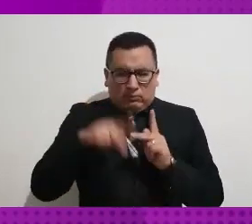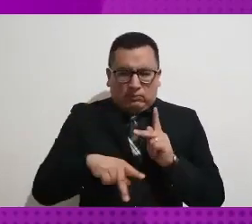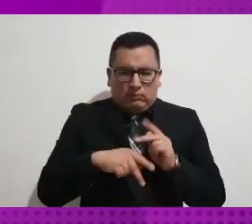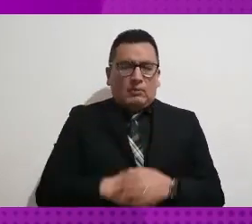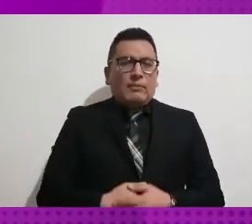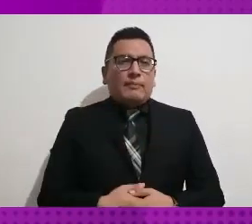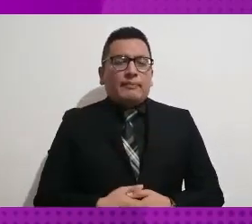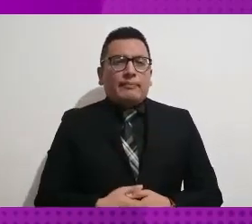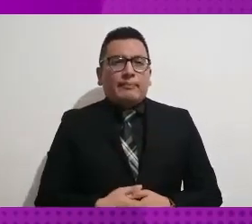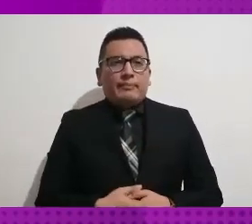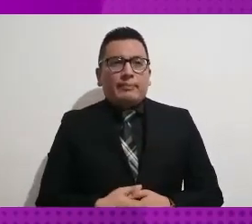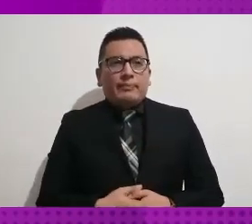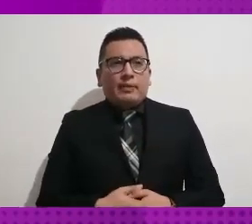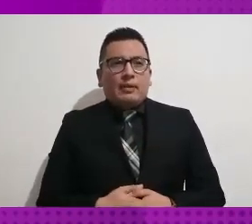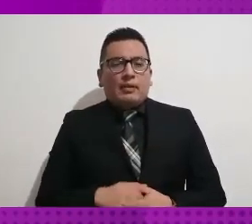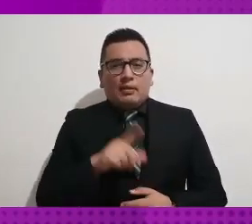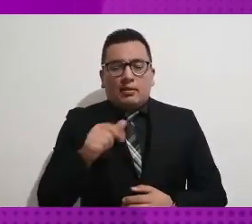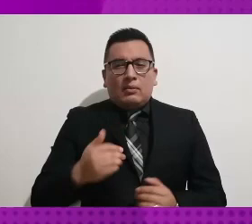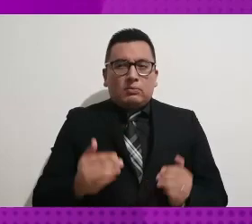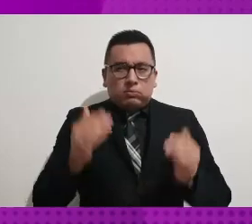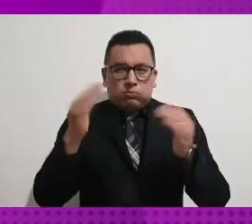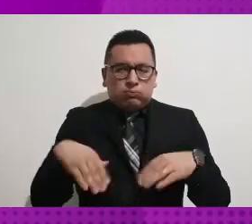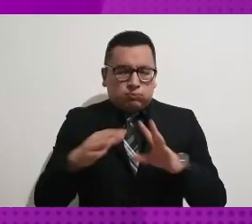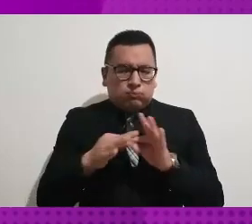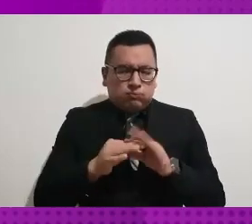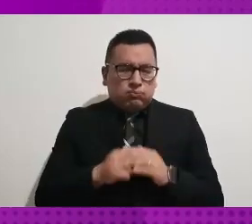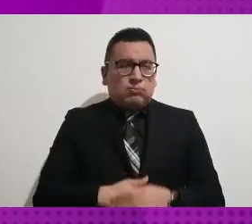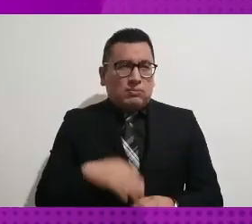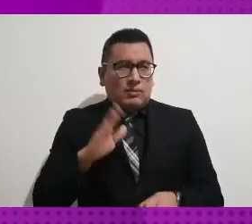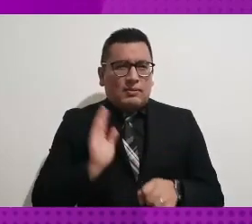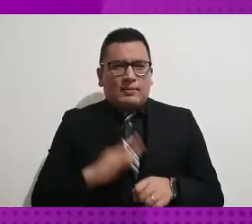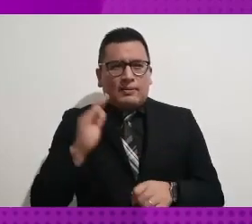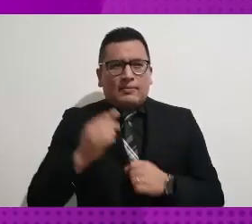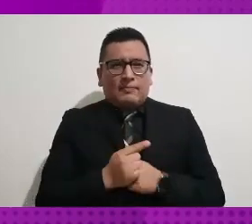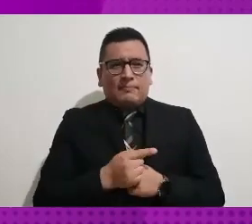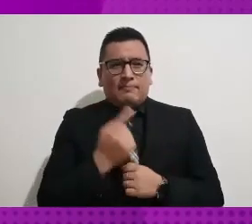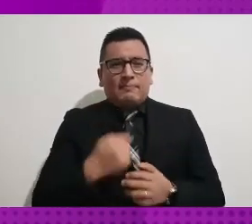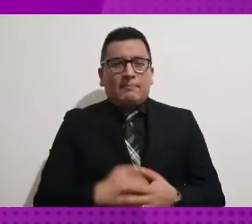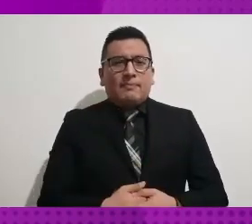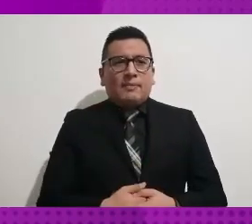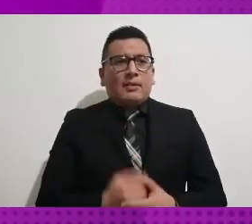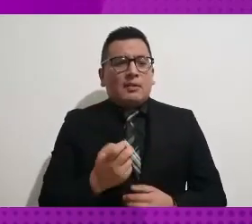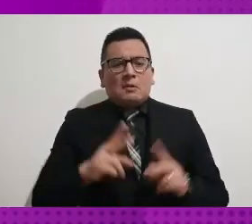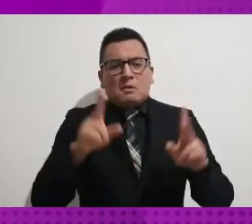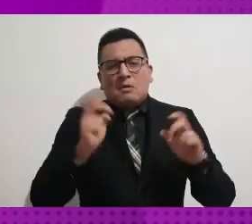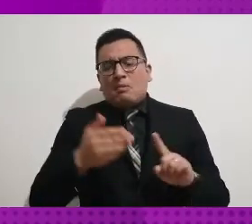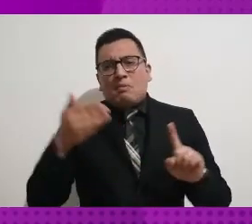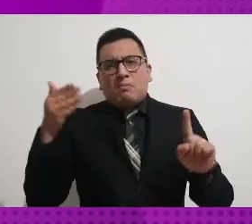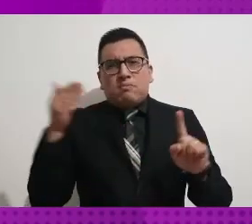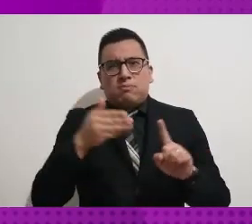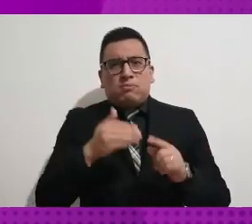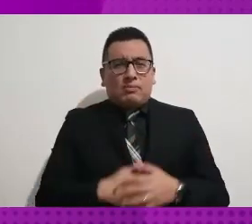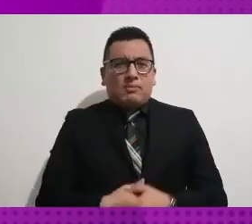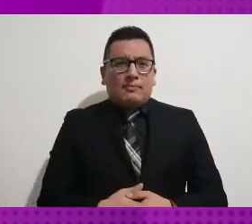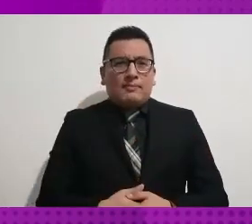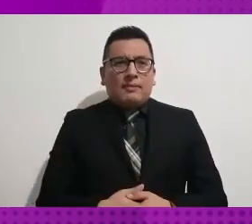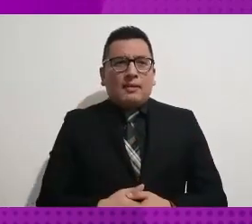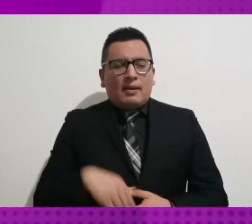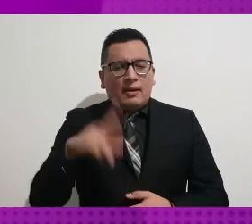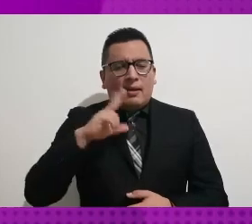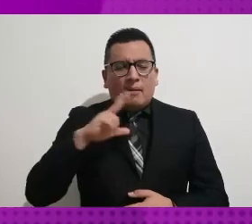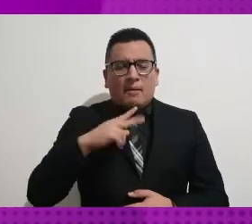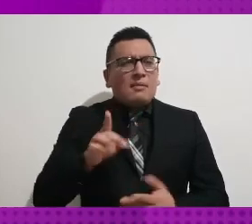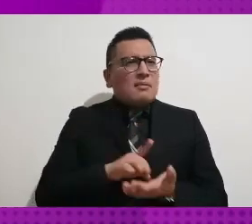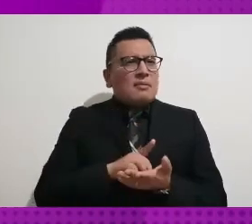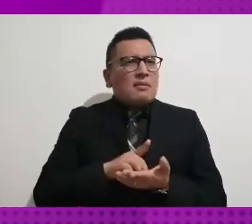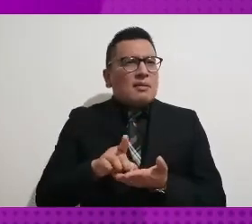sí. Y este tema lo quiero retomar ahorita volviendo de la pausa justamente porque es el tema central de esta entrevista. ¿Qué sucede